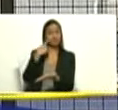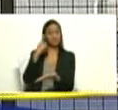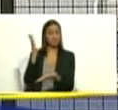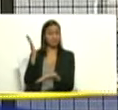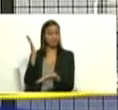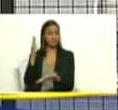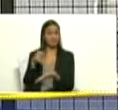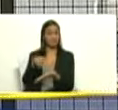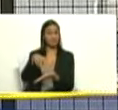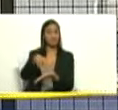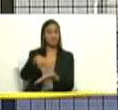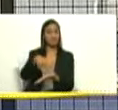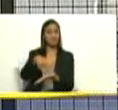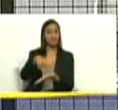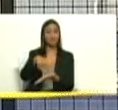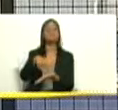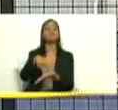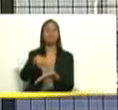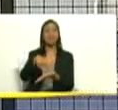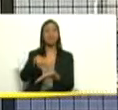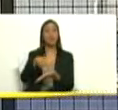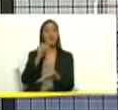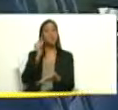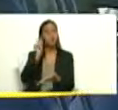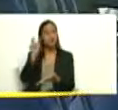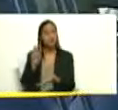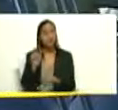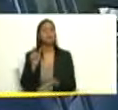Ah Carmen Teresa